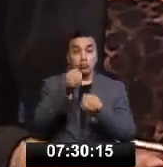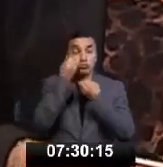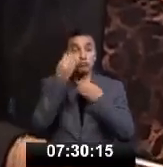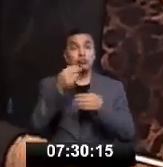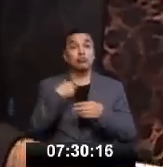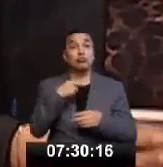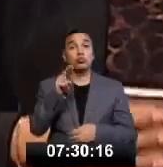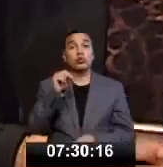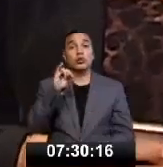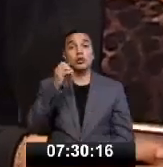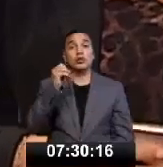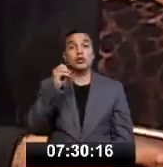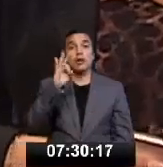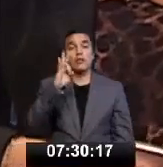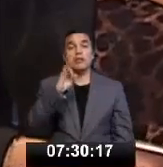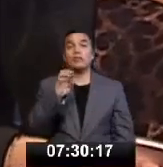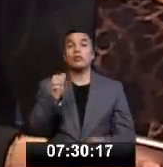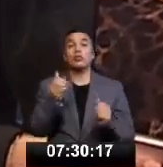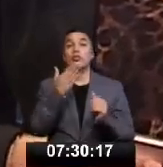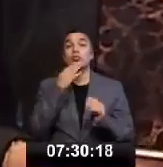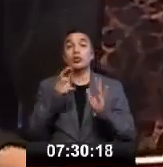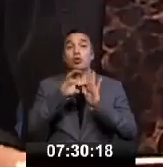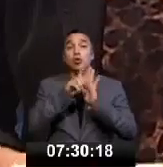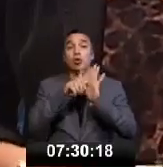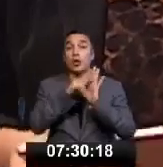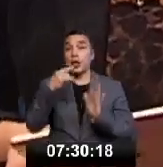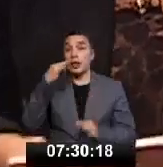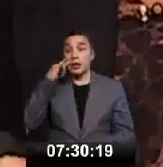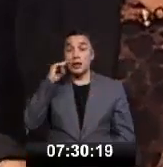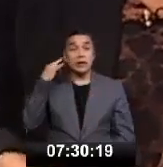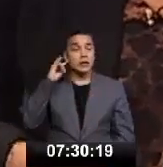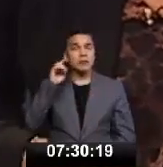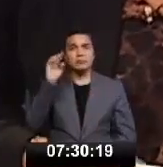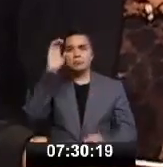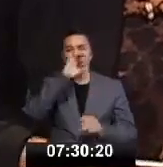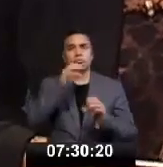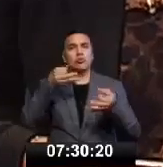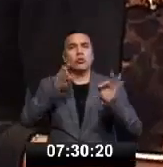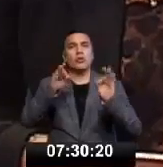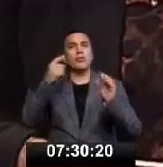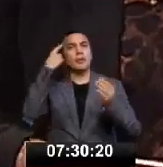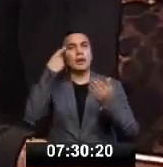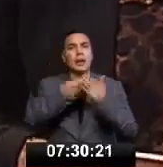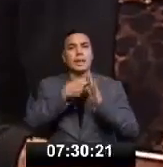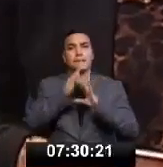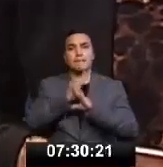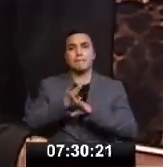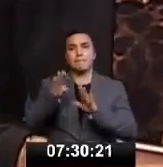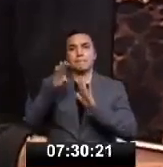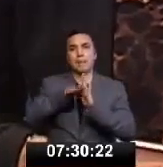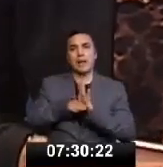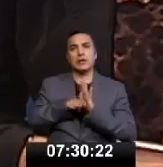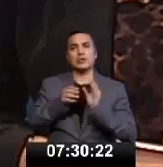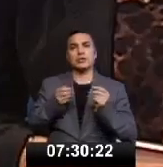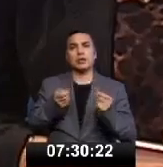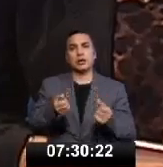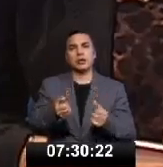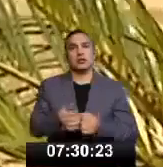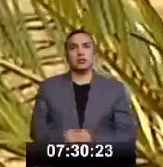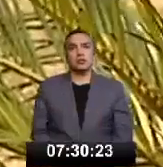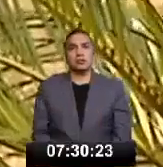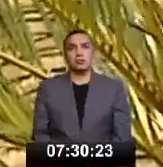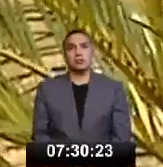de la UNICEF? A través del Código de la Niñez se busca fortalecer los mecanismos de prevención.